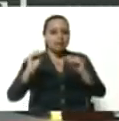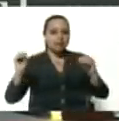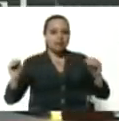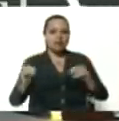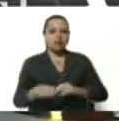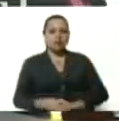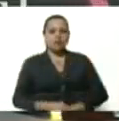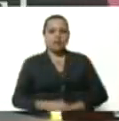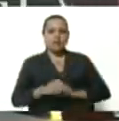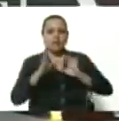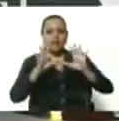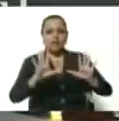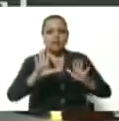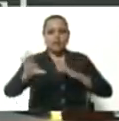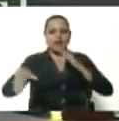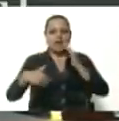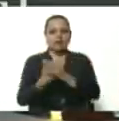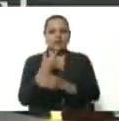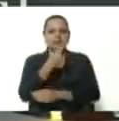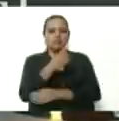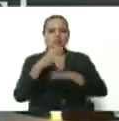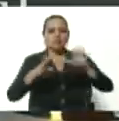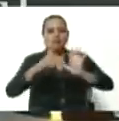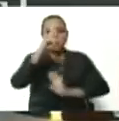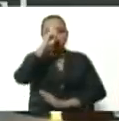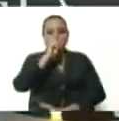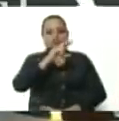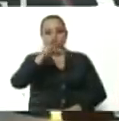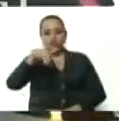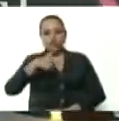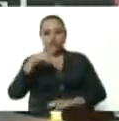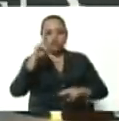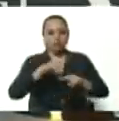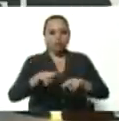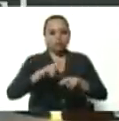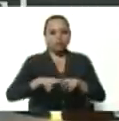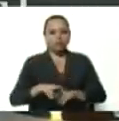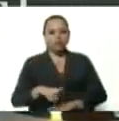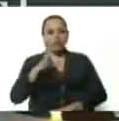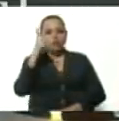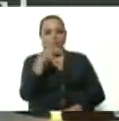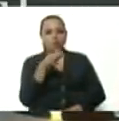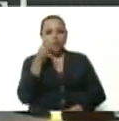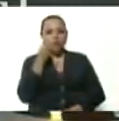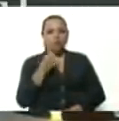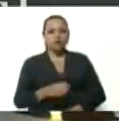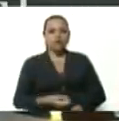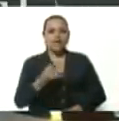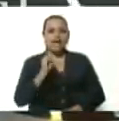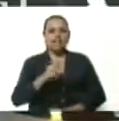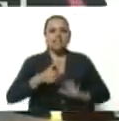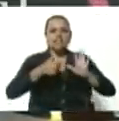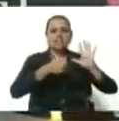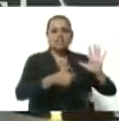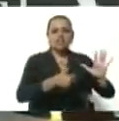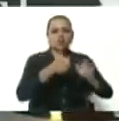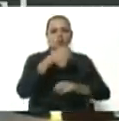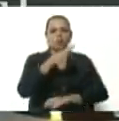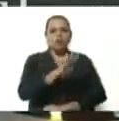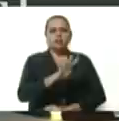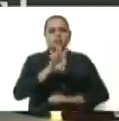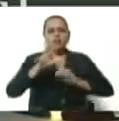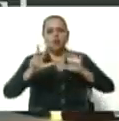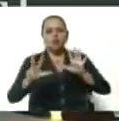entre 10 y 19 años, presidente, nuestros niños, nuestros adolescentes, hay 648